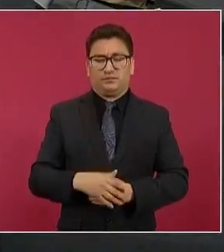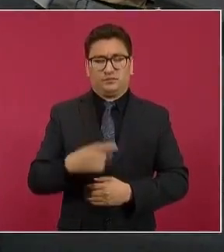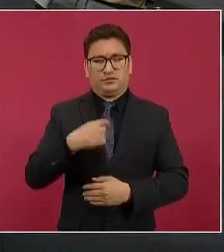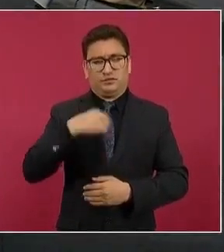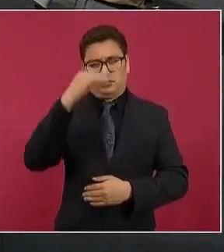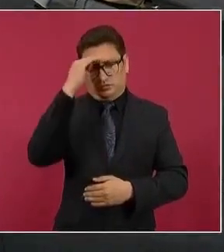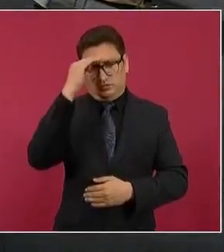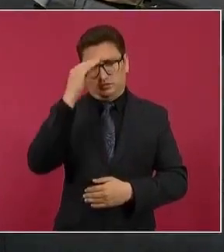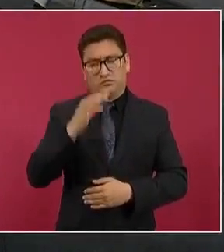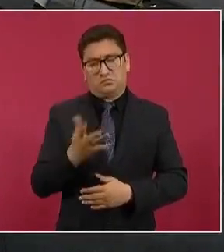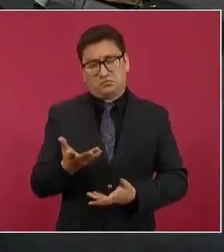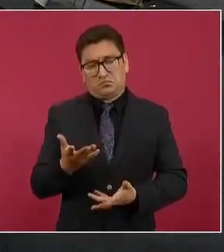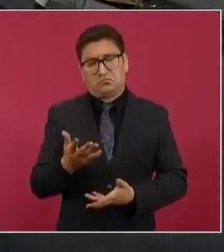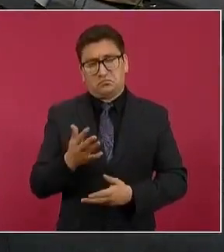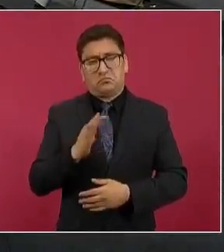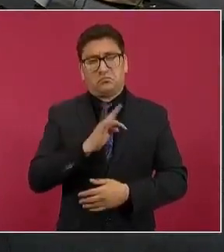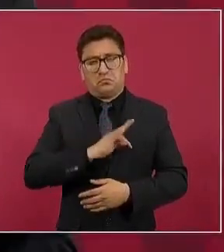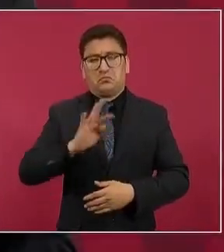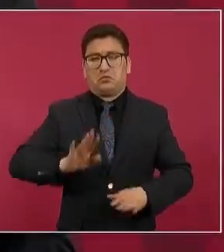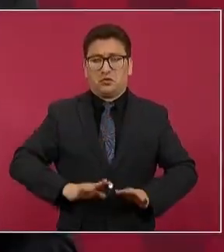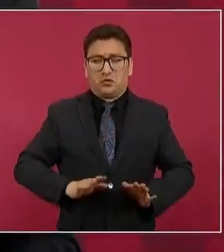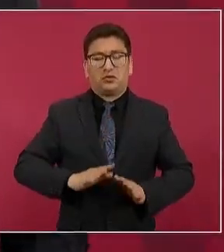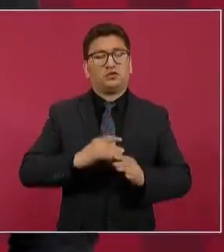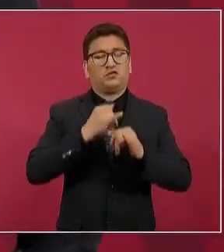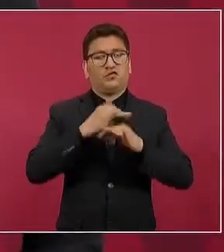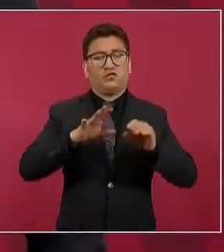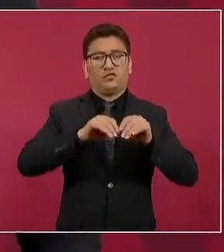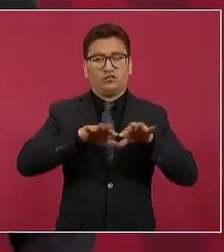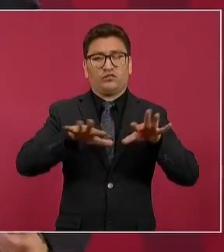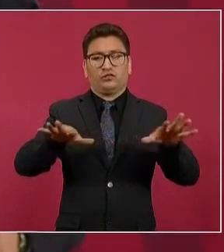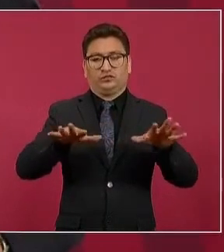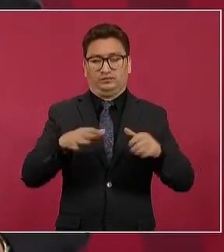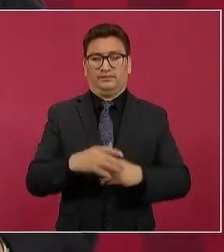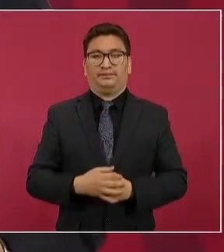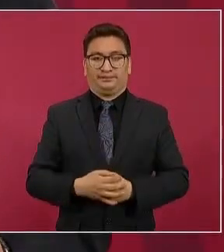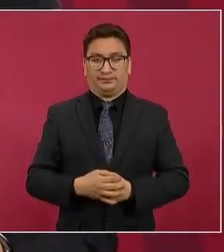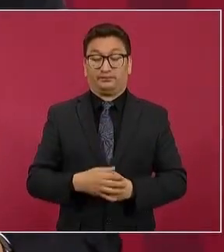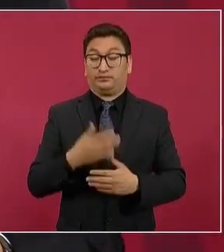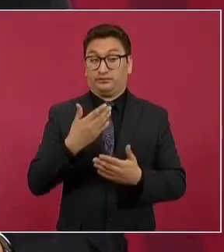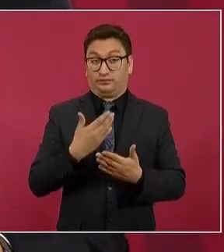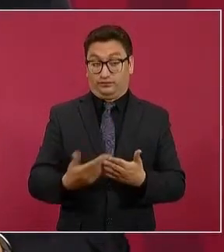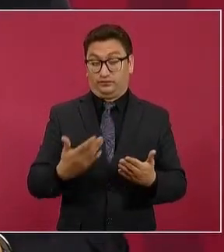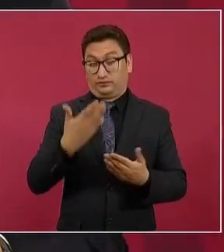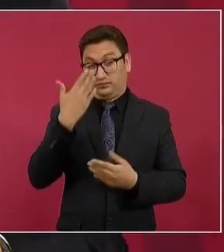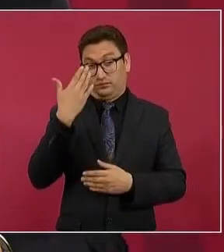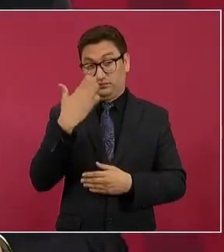sería conveniente informar, ahora que ya está bajando